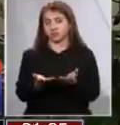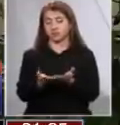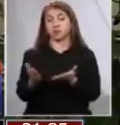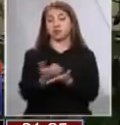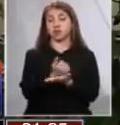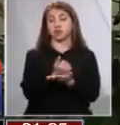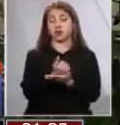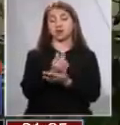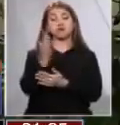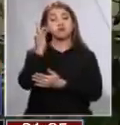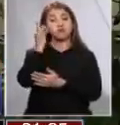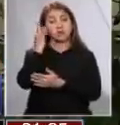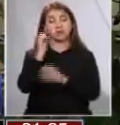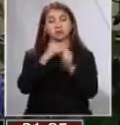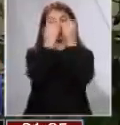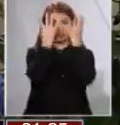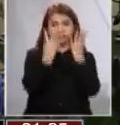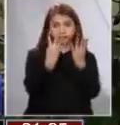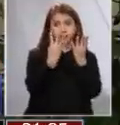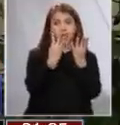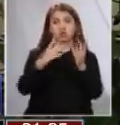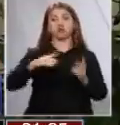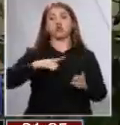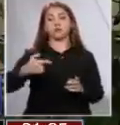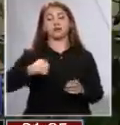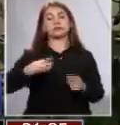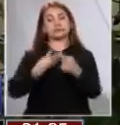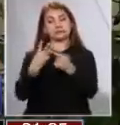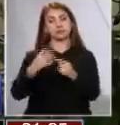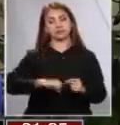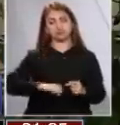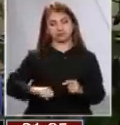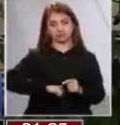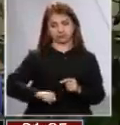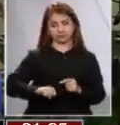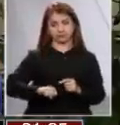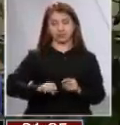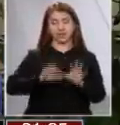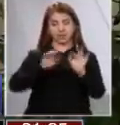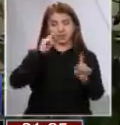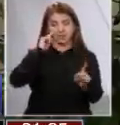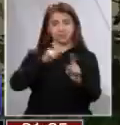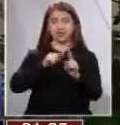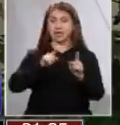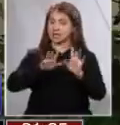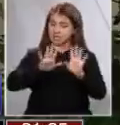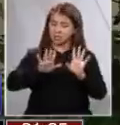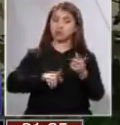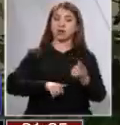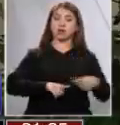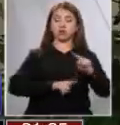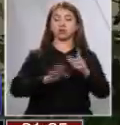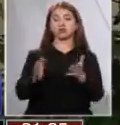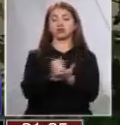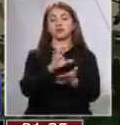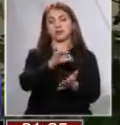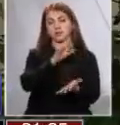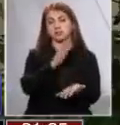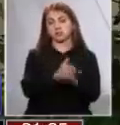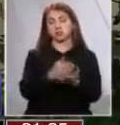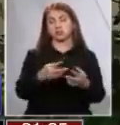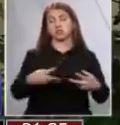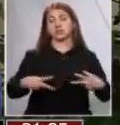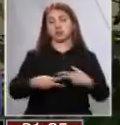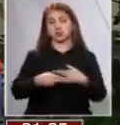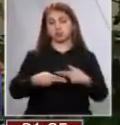lograr que una mujer se encarcele por el hecho de que en estas tres causales específicas, ninguna otra, tome una decisión de